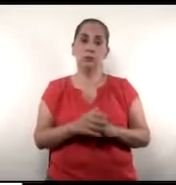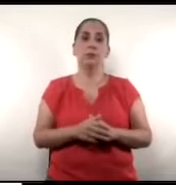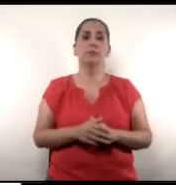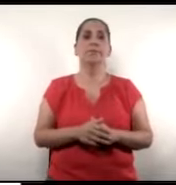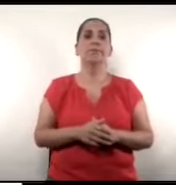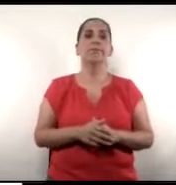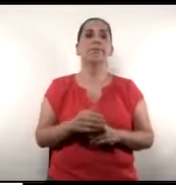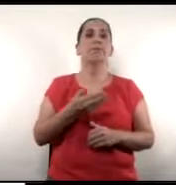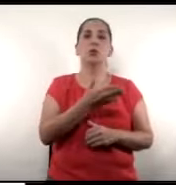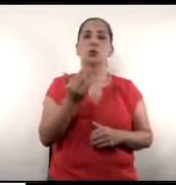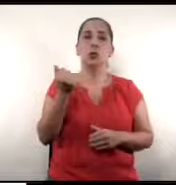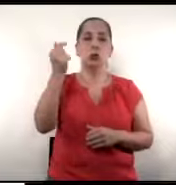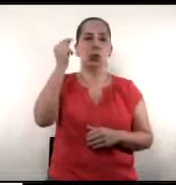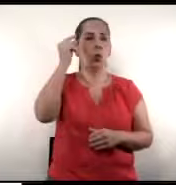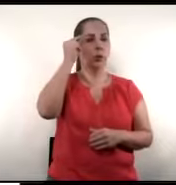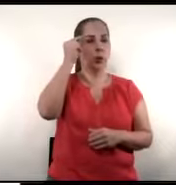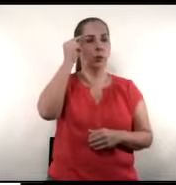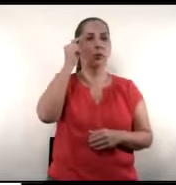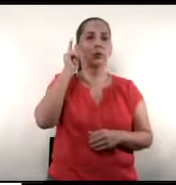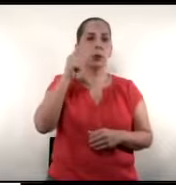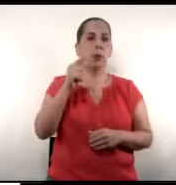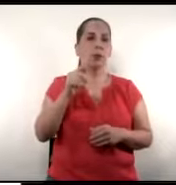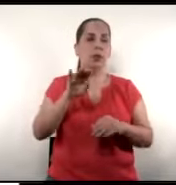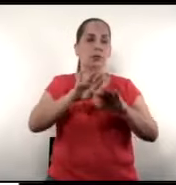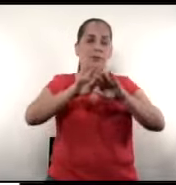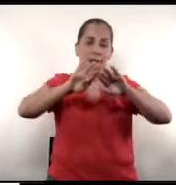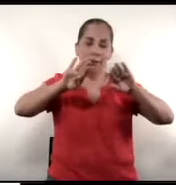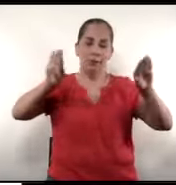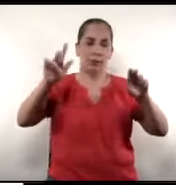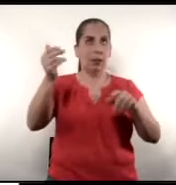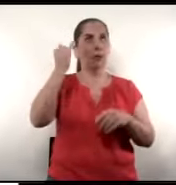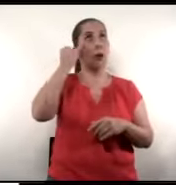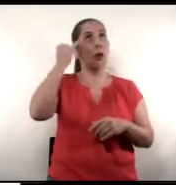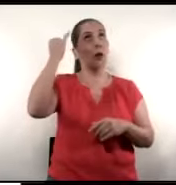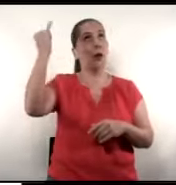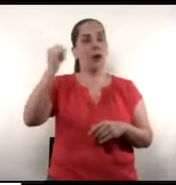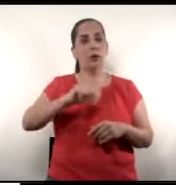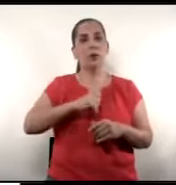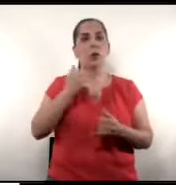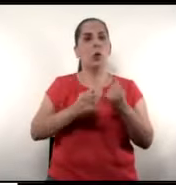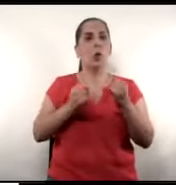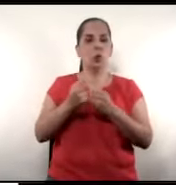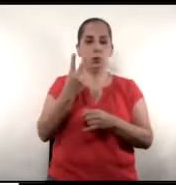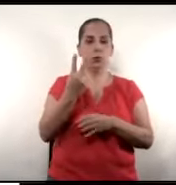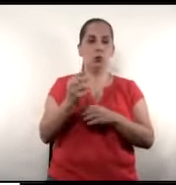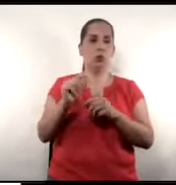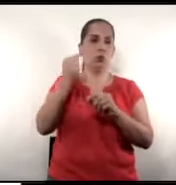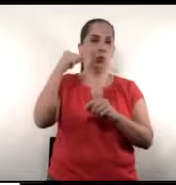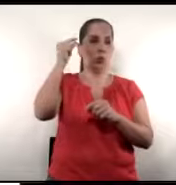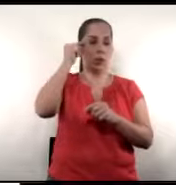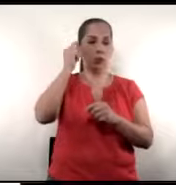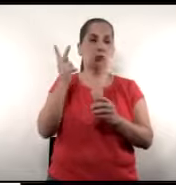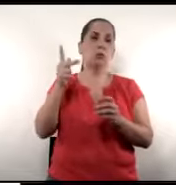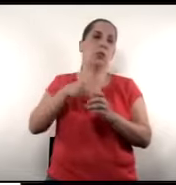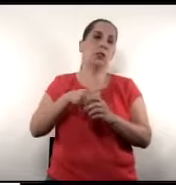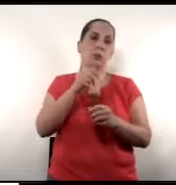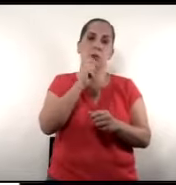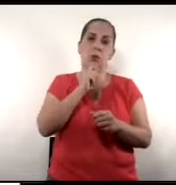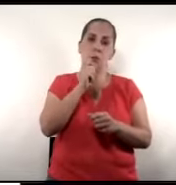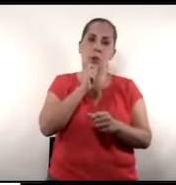En nuestro gobierno abandonaremos este sesgo ideológico que han tenido los últimos dos gobiernos en contra de la participación